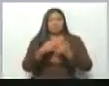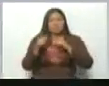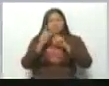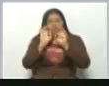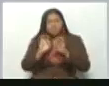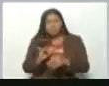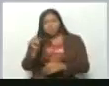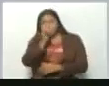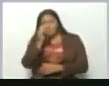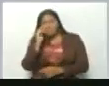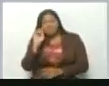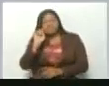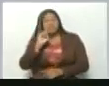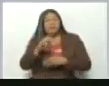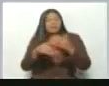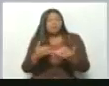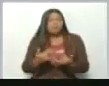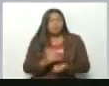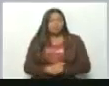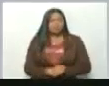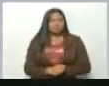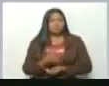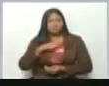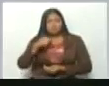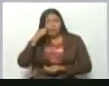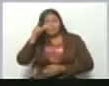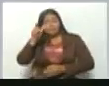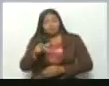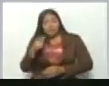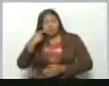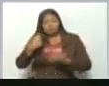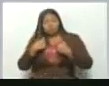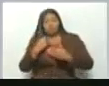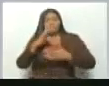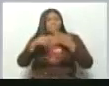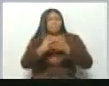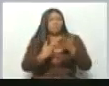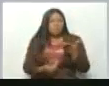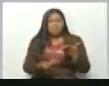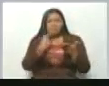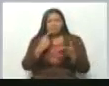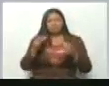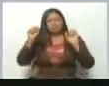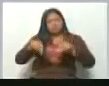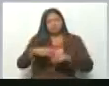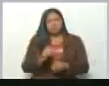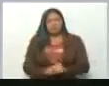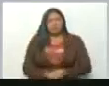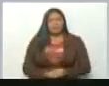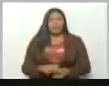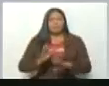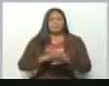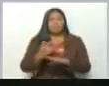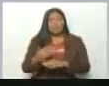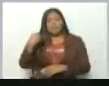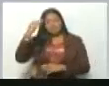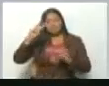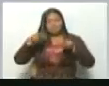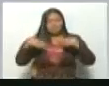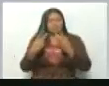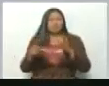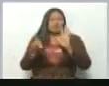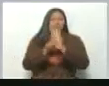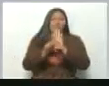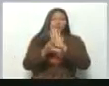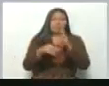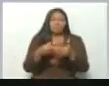decía acerca de la necesidad. Yo he sido una de las personas que me he propuesto a decirlo, pues, porque creo que actualizar la ley de